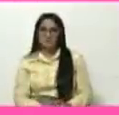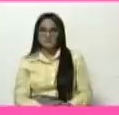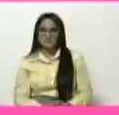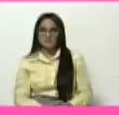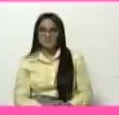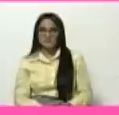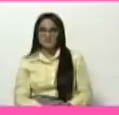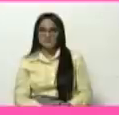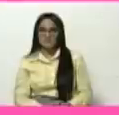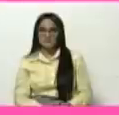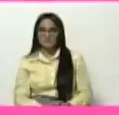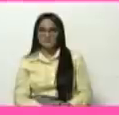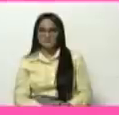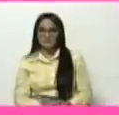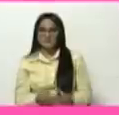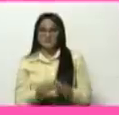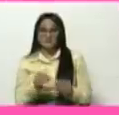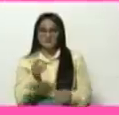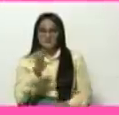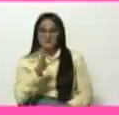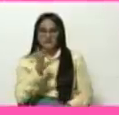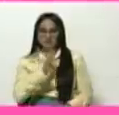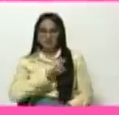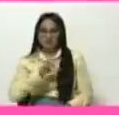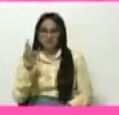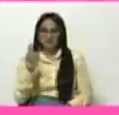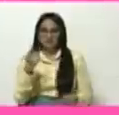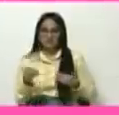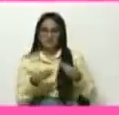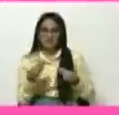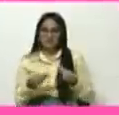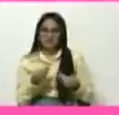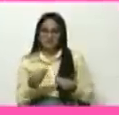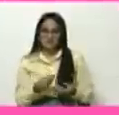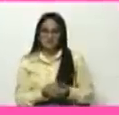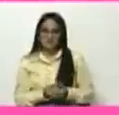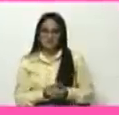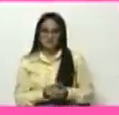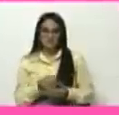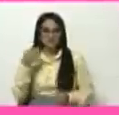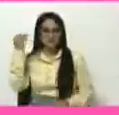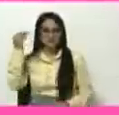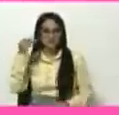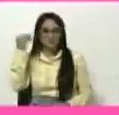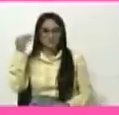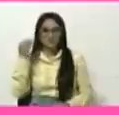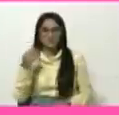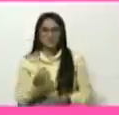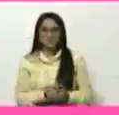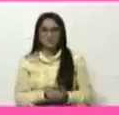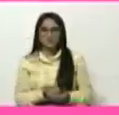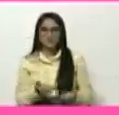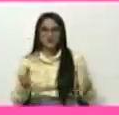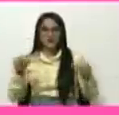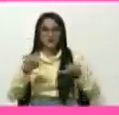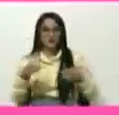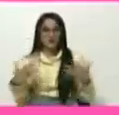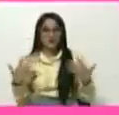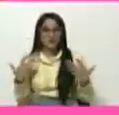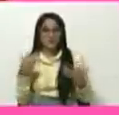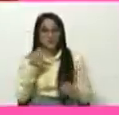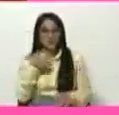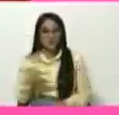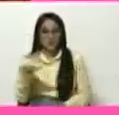Todo lo que la Cuarta República hace o hizo, lo hizo pensado para destruir el ánimo del